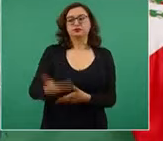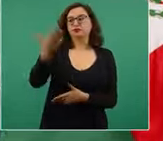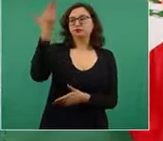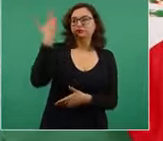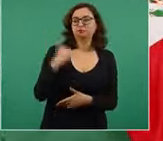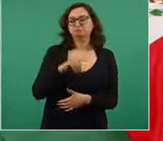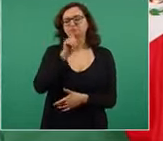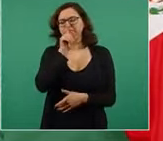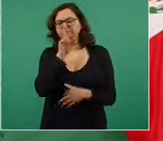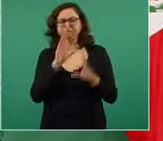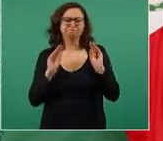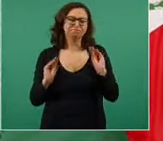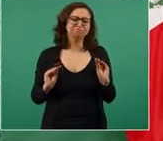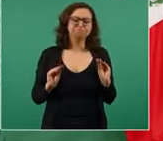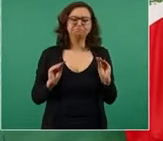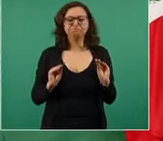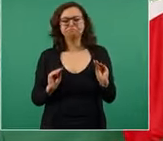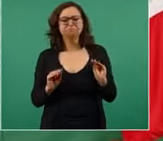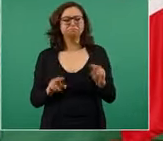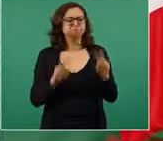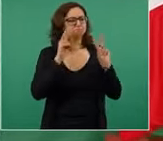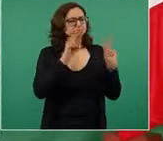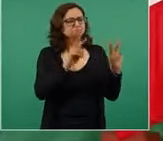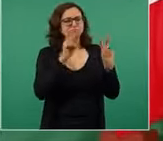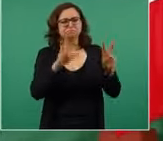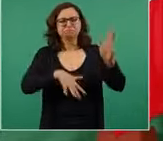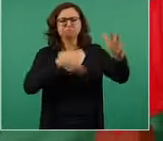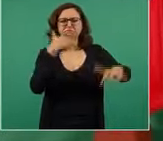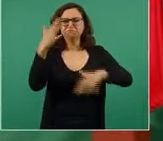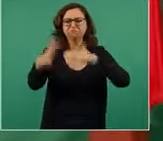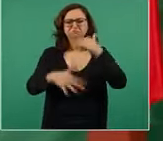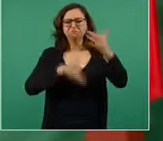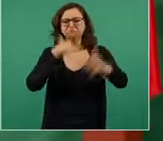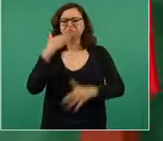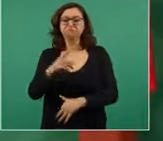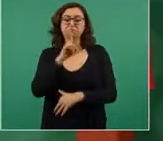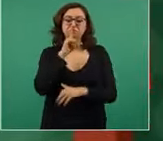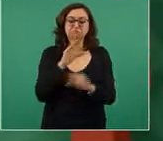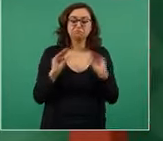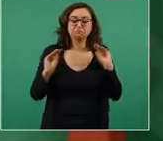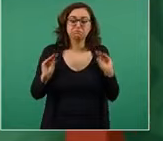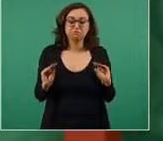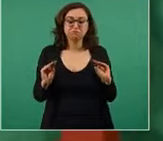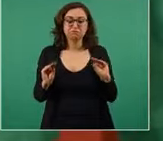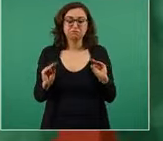ante la corrupción que imperó.